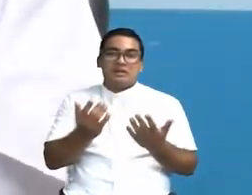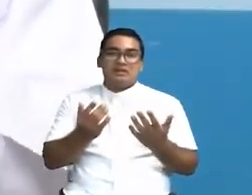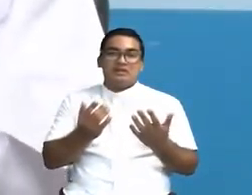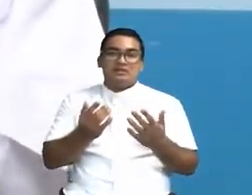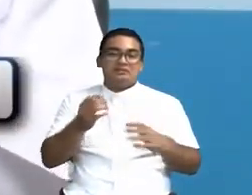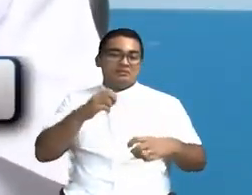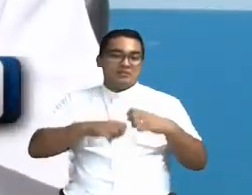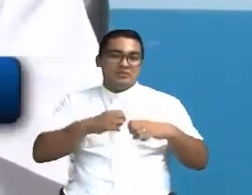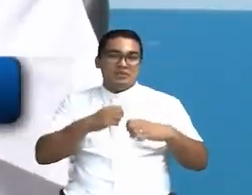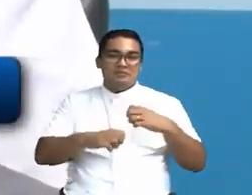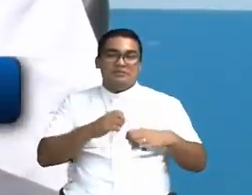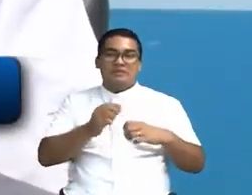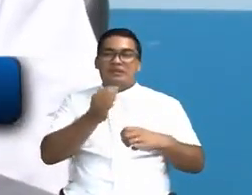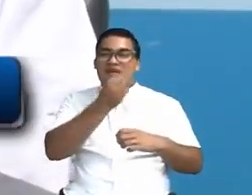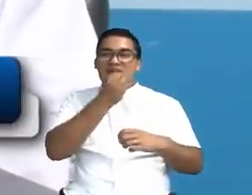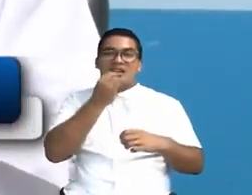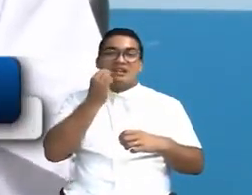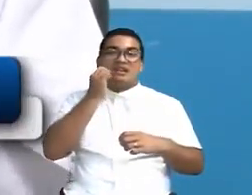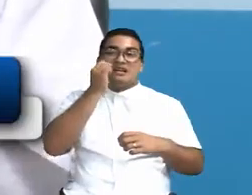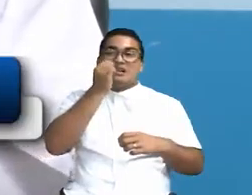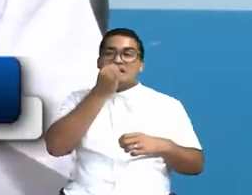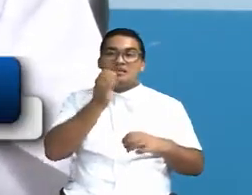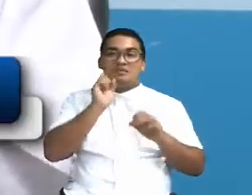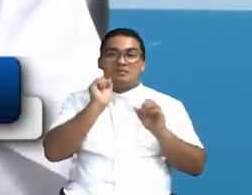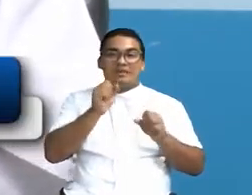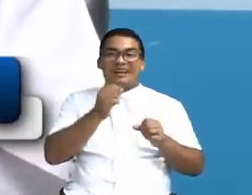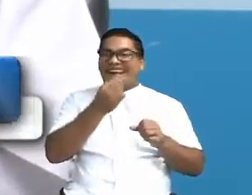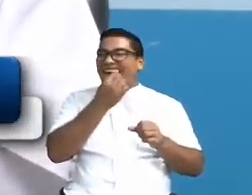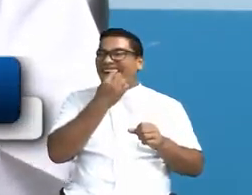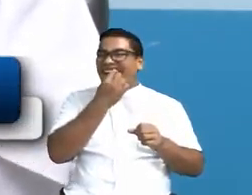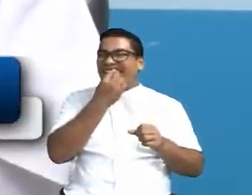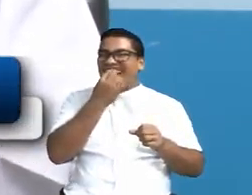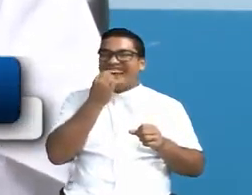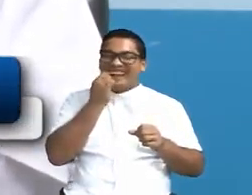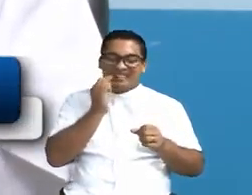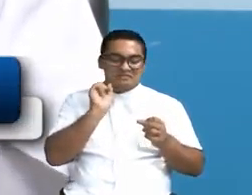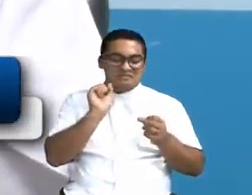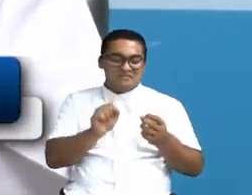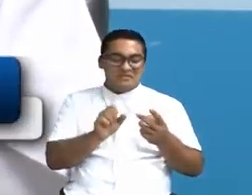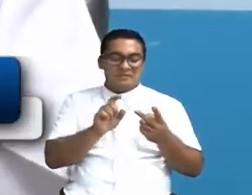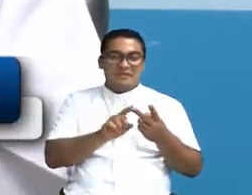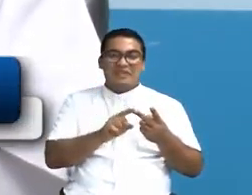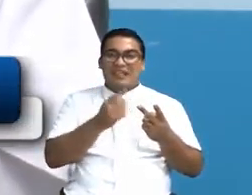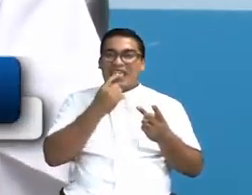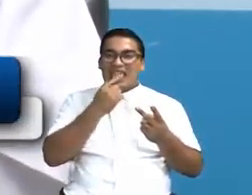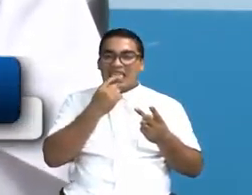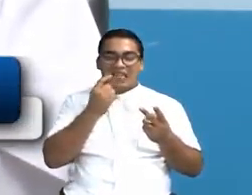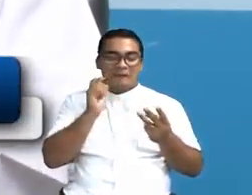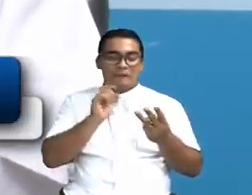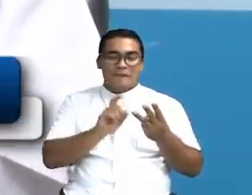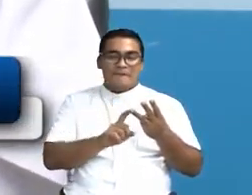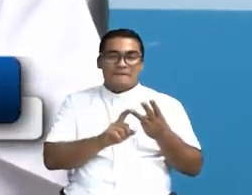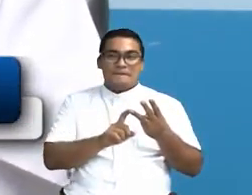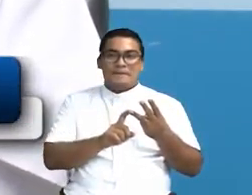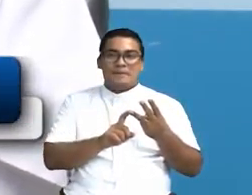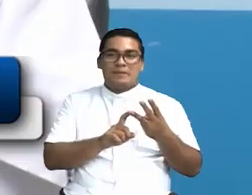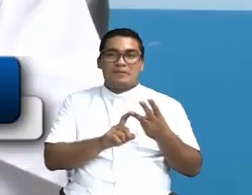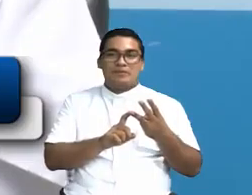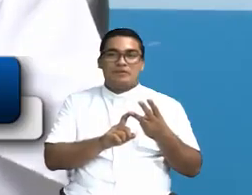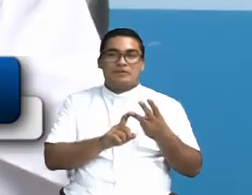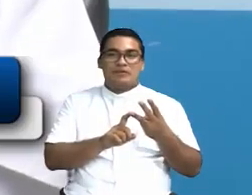virus se vaya a alojar. Esto puede alojarse en las encías, esto puede alojarse en la lengua, puede alojarse a